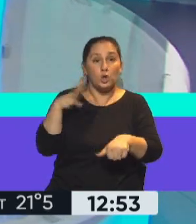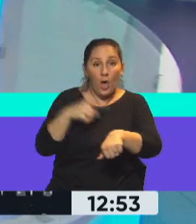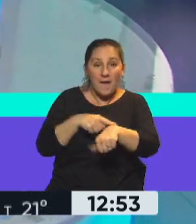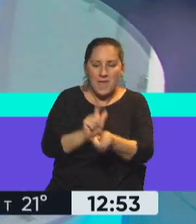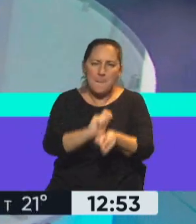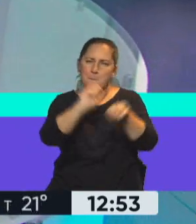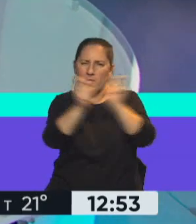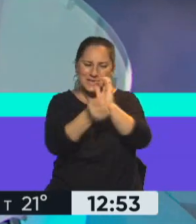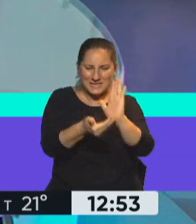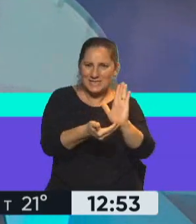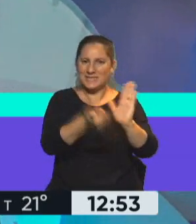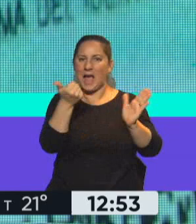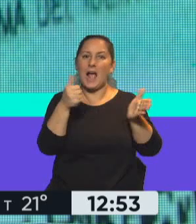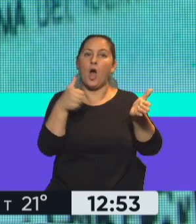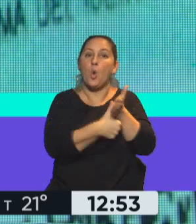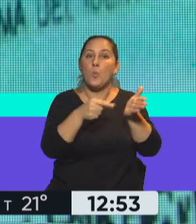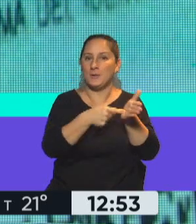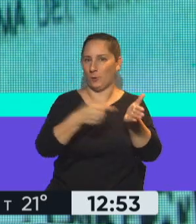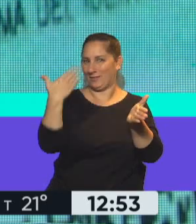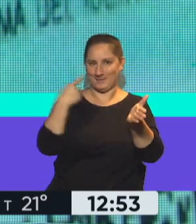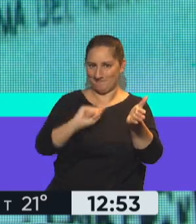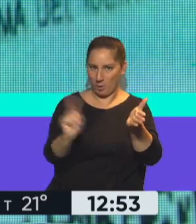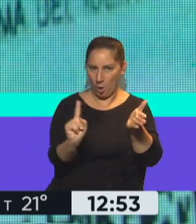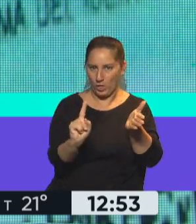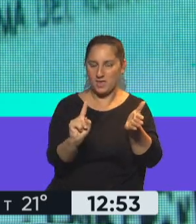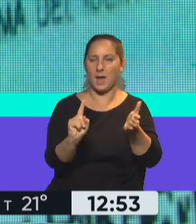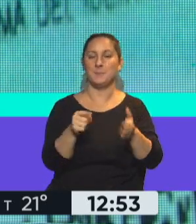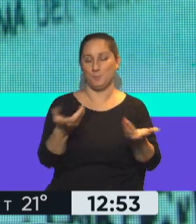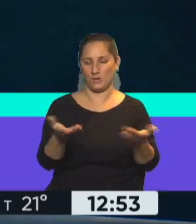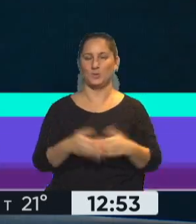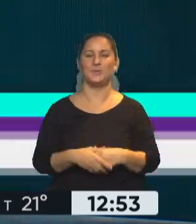modificación en los documentos, ¿no? Esto viene también en ese sentido. Gracias, Juli.